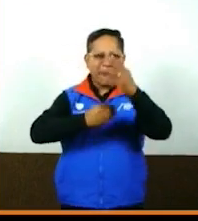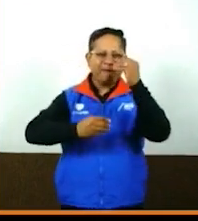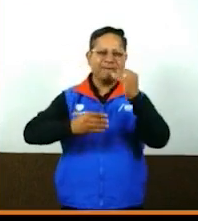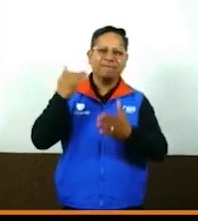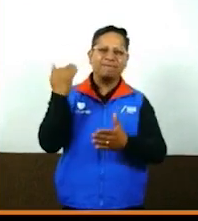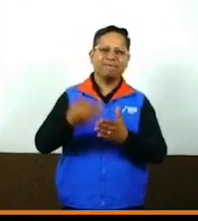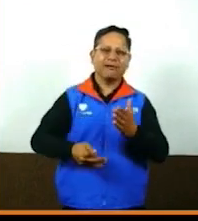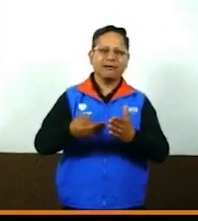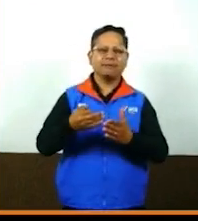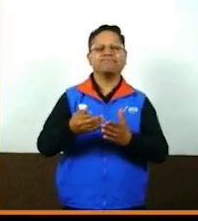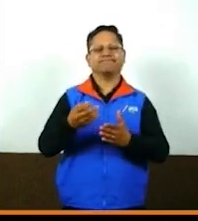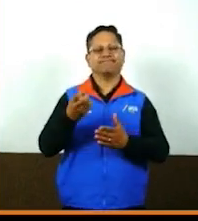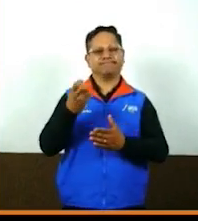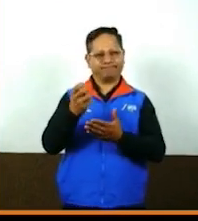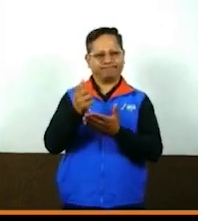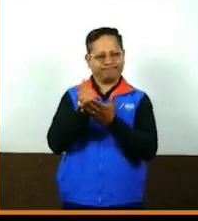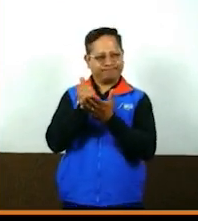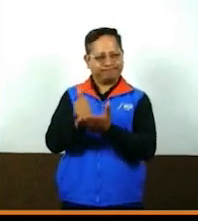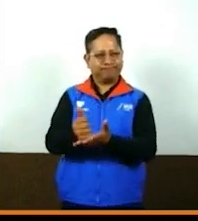El